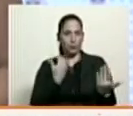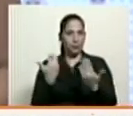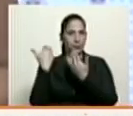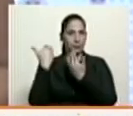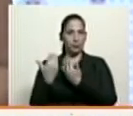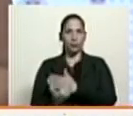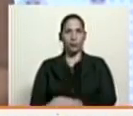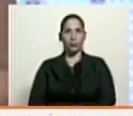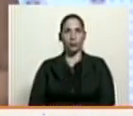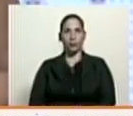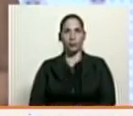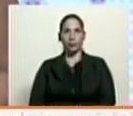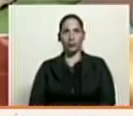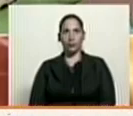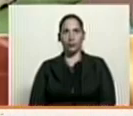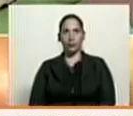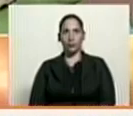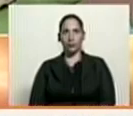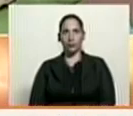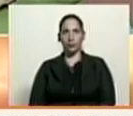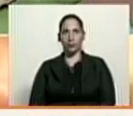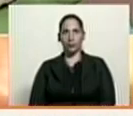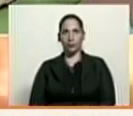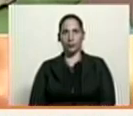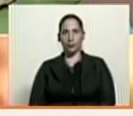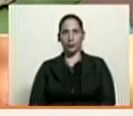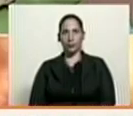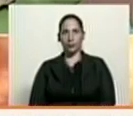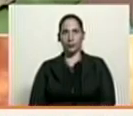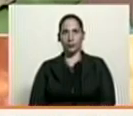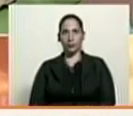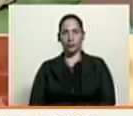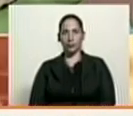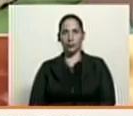Marpa, con más información.